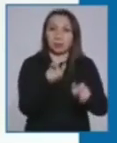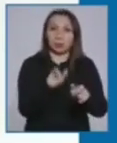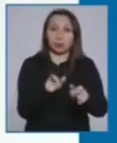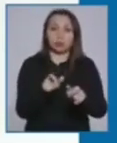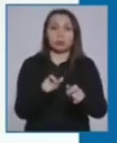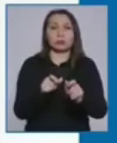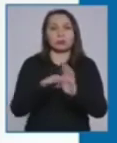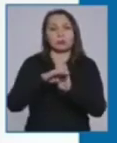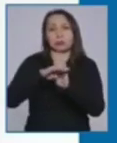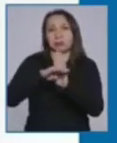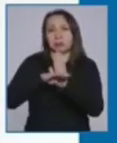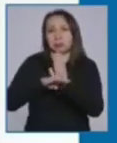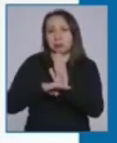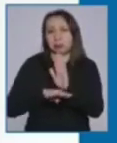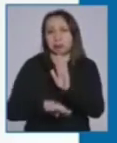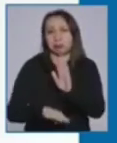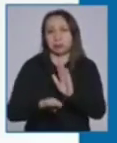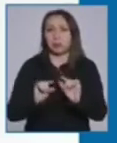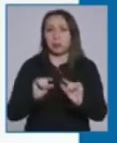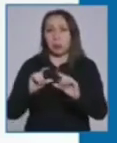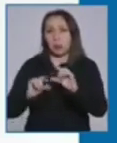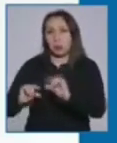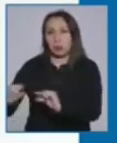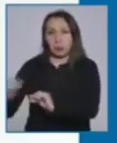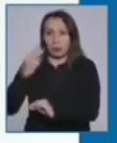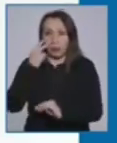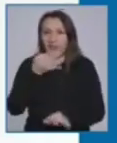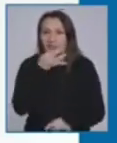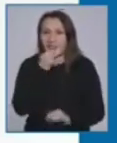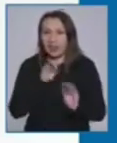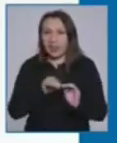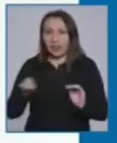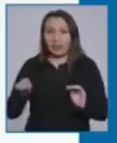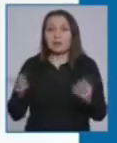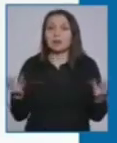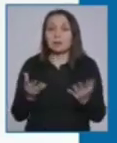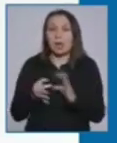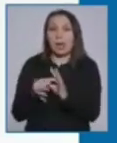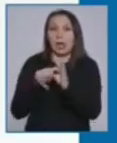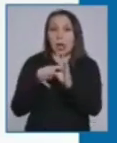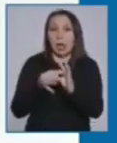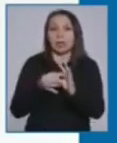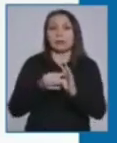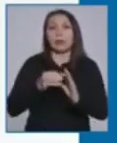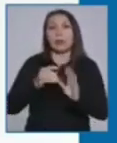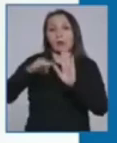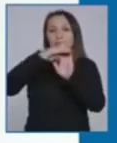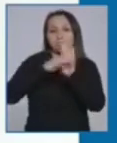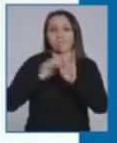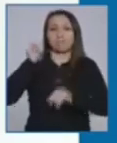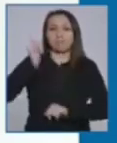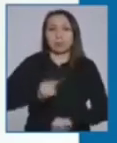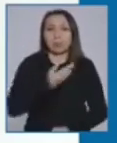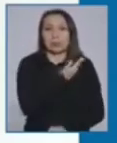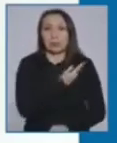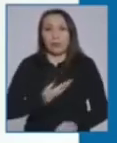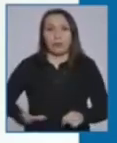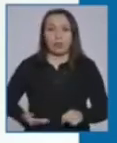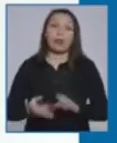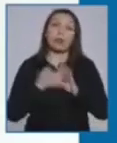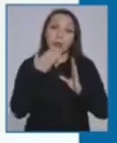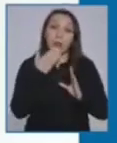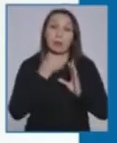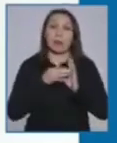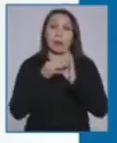es muchísimo más baja. Esto gracias a las medidas que se han tomado como gobierno y